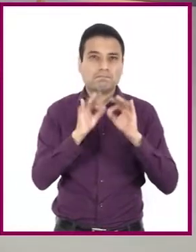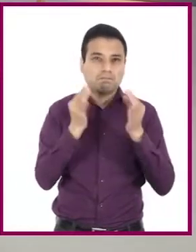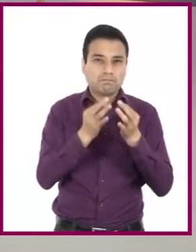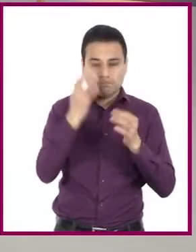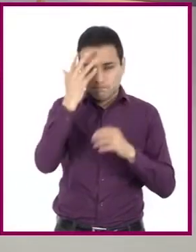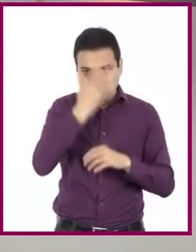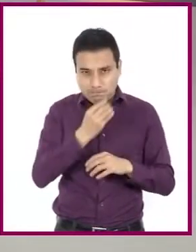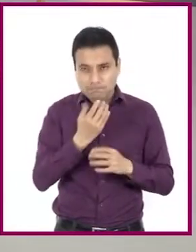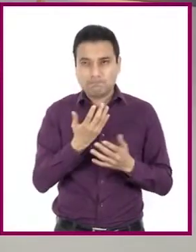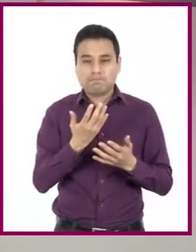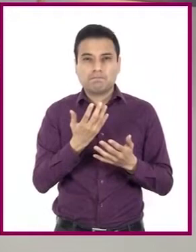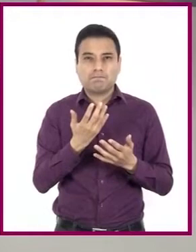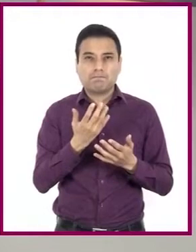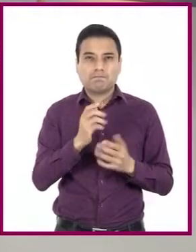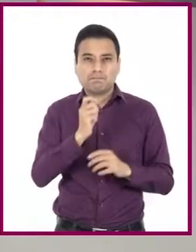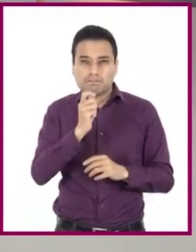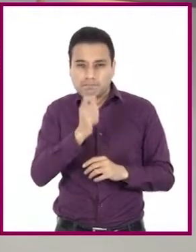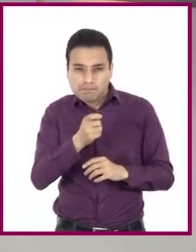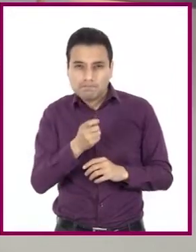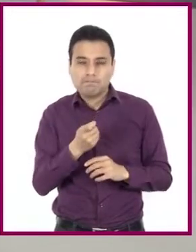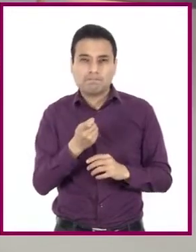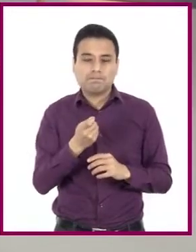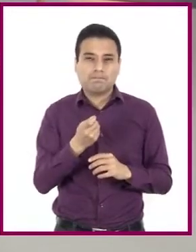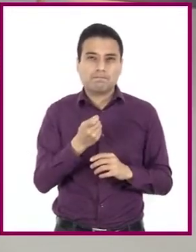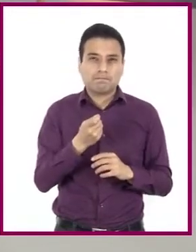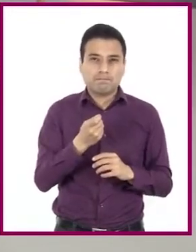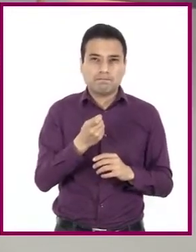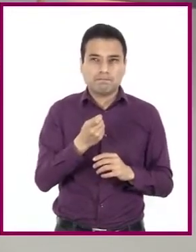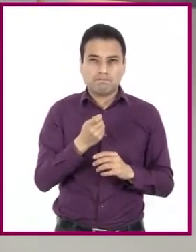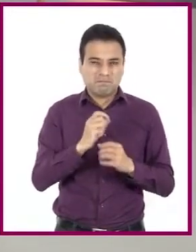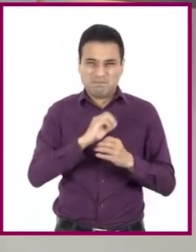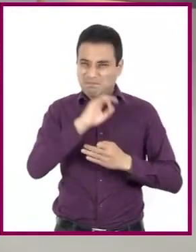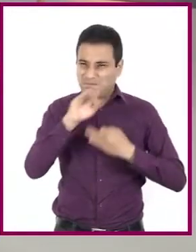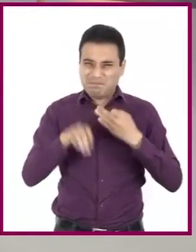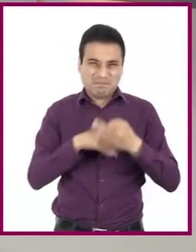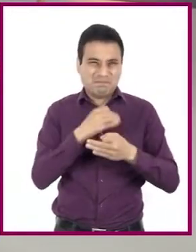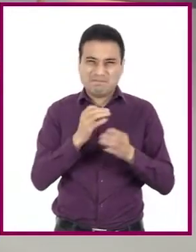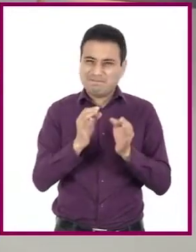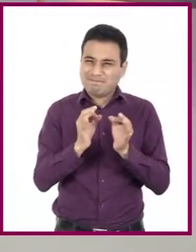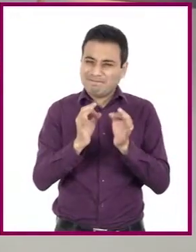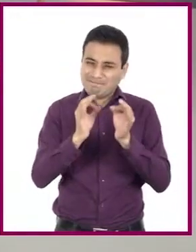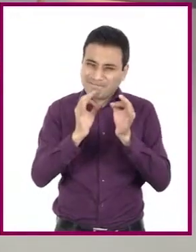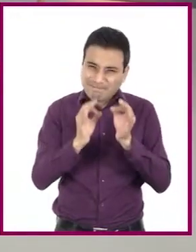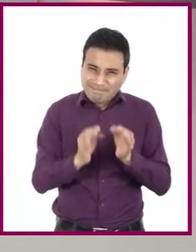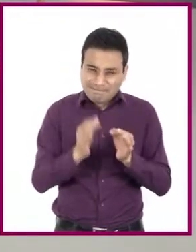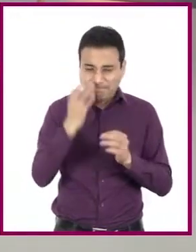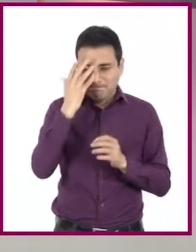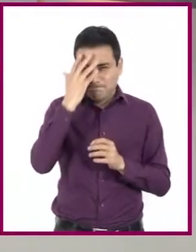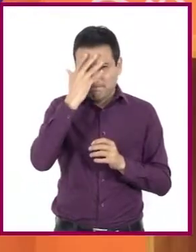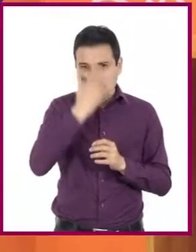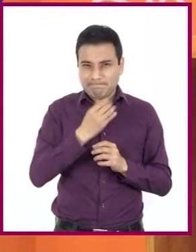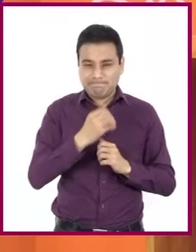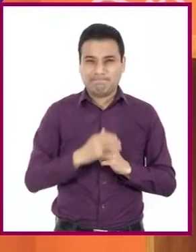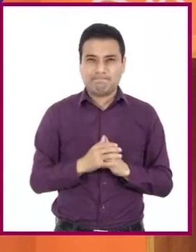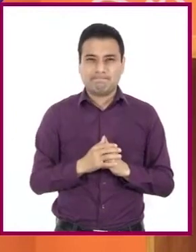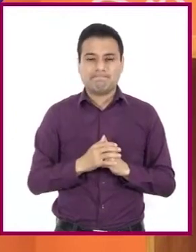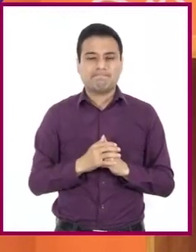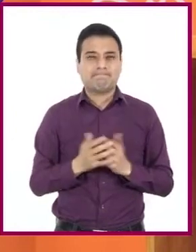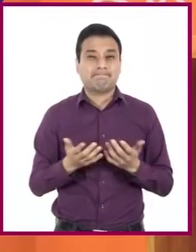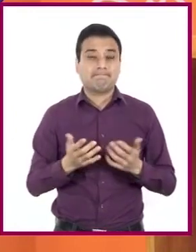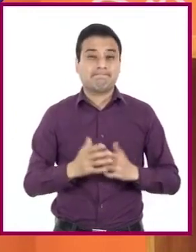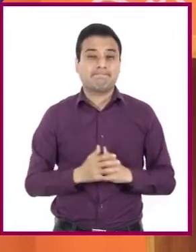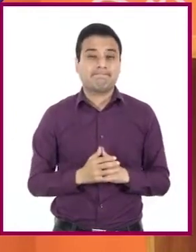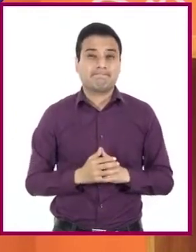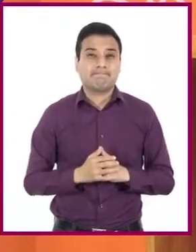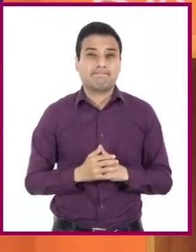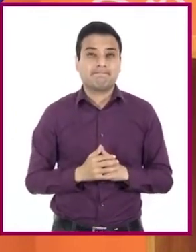el signo, los significados y los soportes a través de los cuales se transmite.